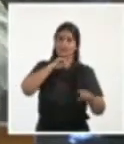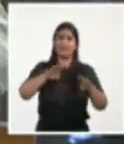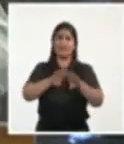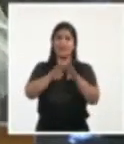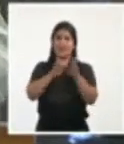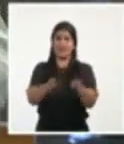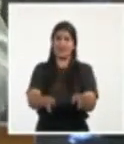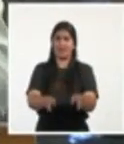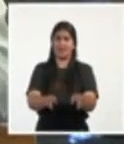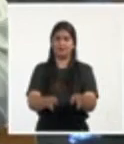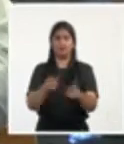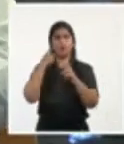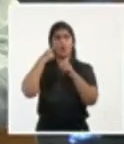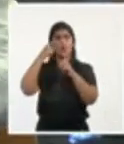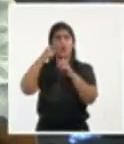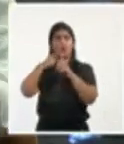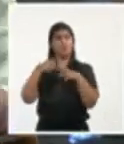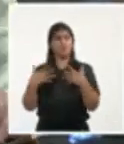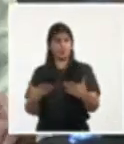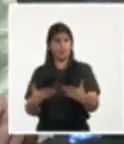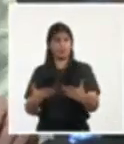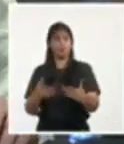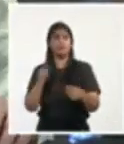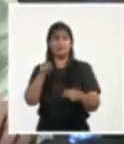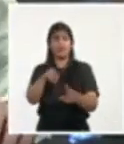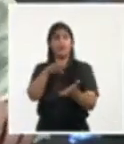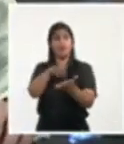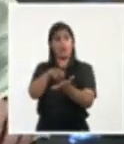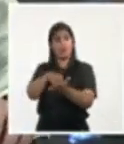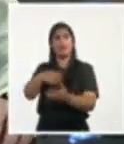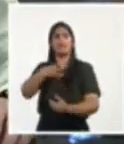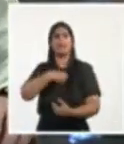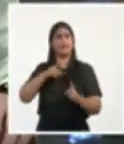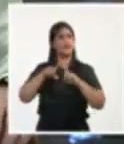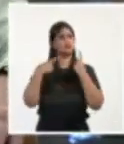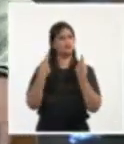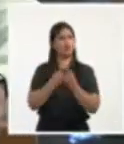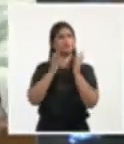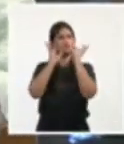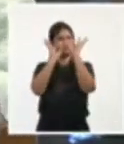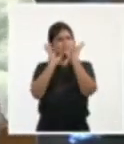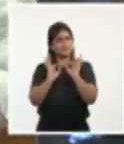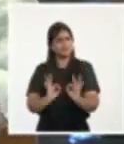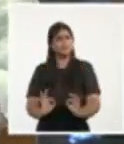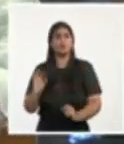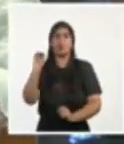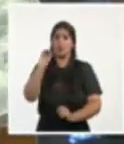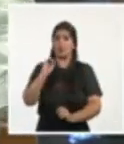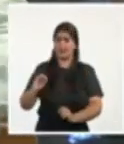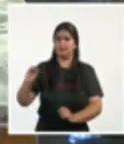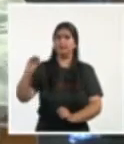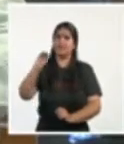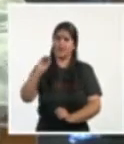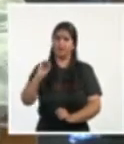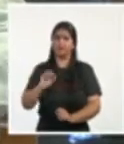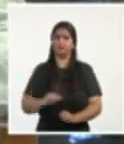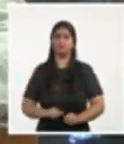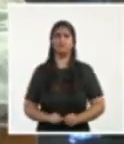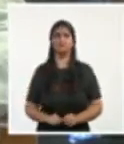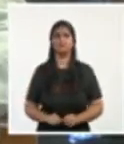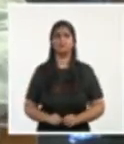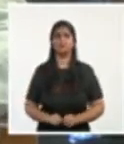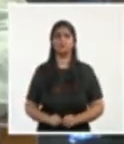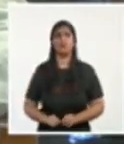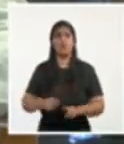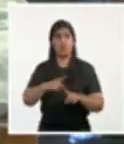que tenga el respaldo que necesita nuestro pueblo. Es cierto, y uno de los temas que discutíamos en